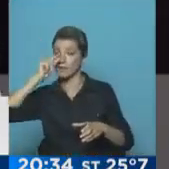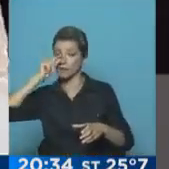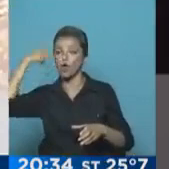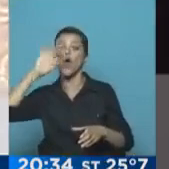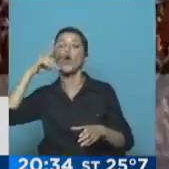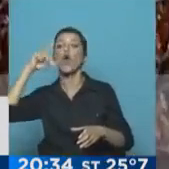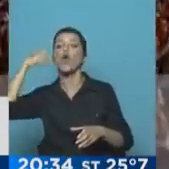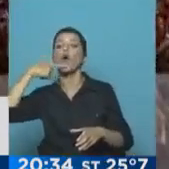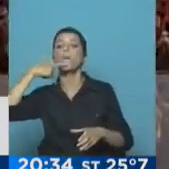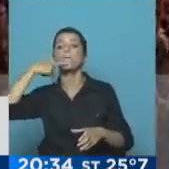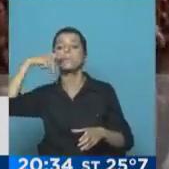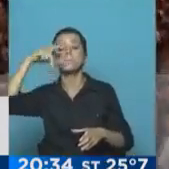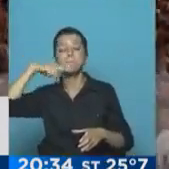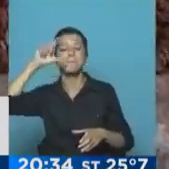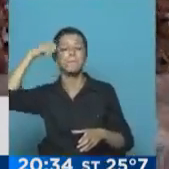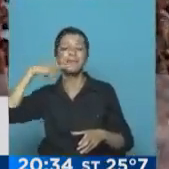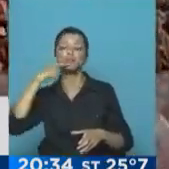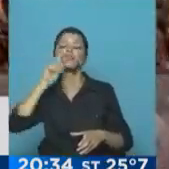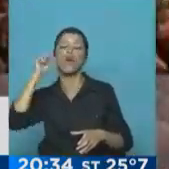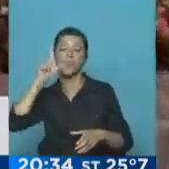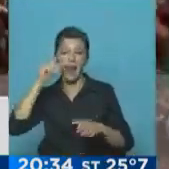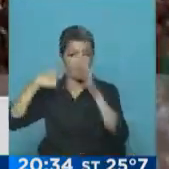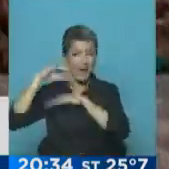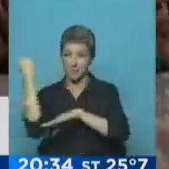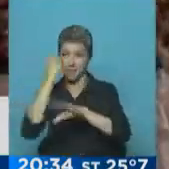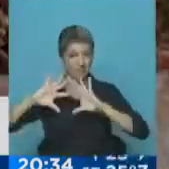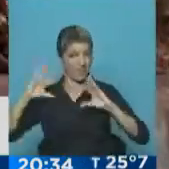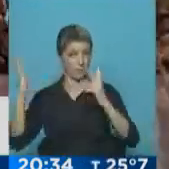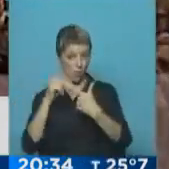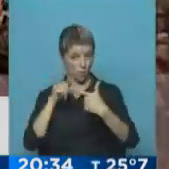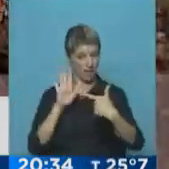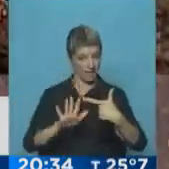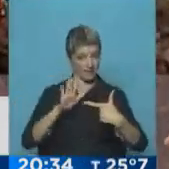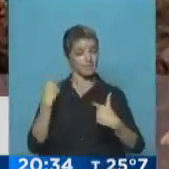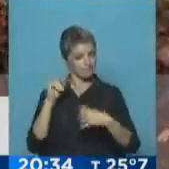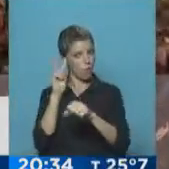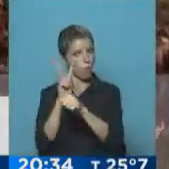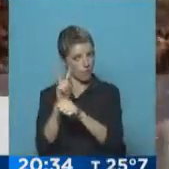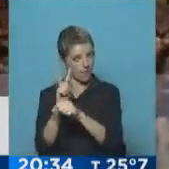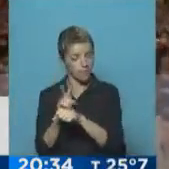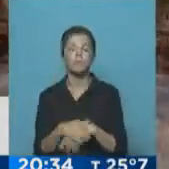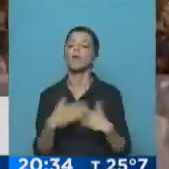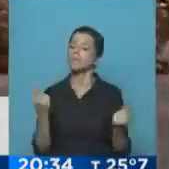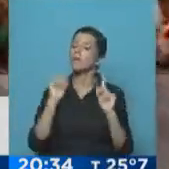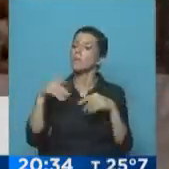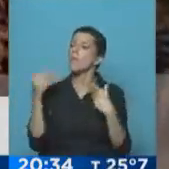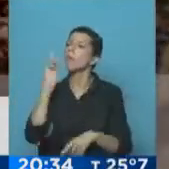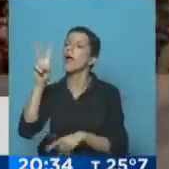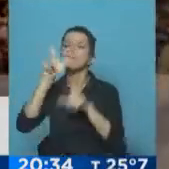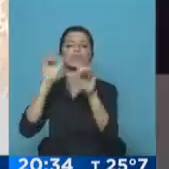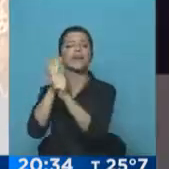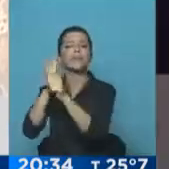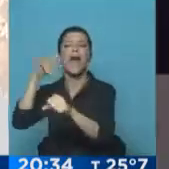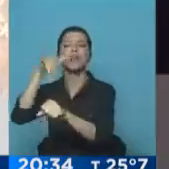importante del mundo. Podemos mirar no solo a los trabajadores de Aerolíneas Argentinas, sino